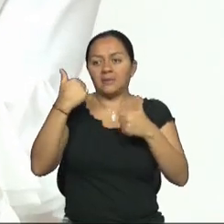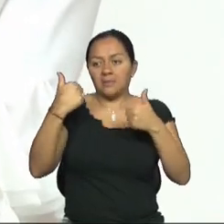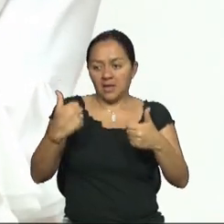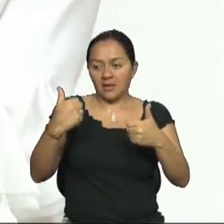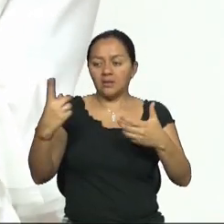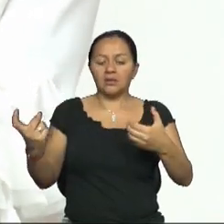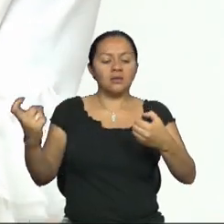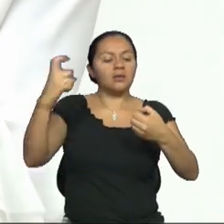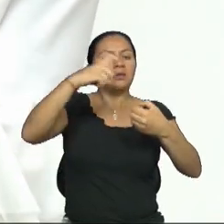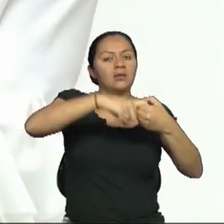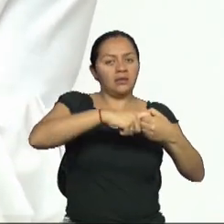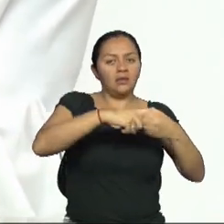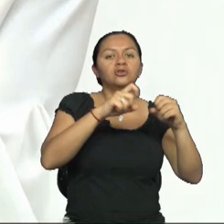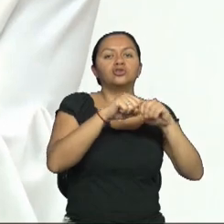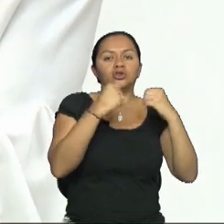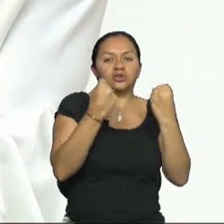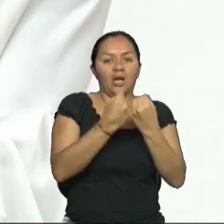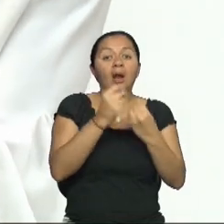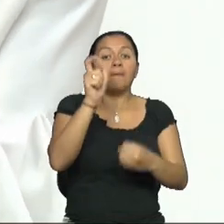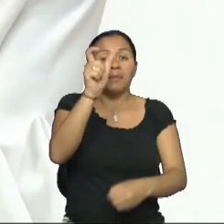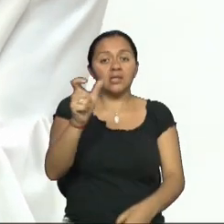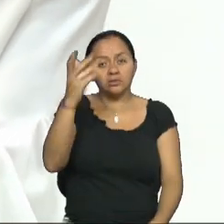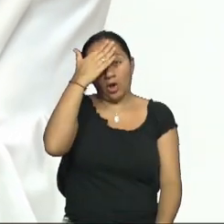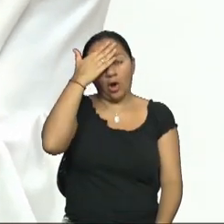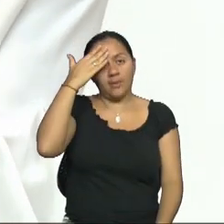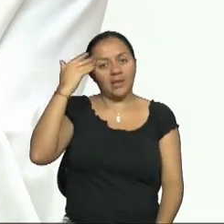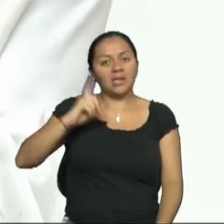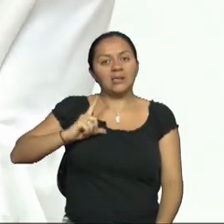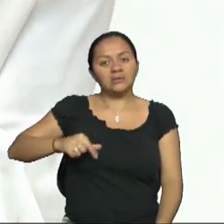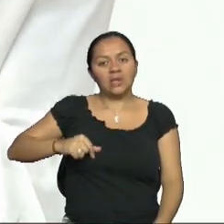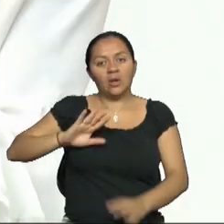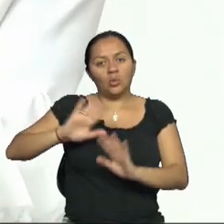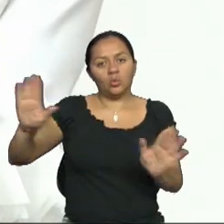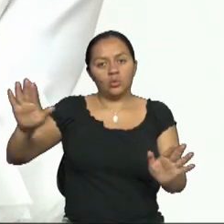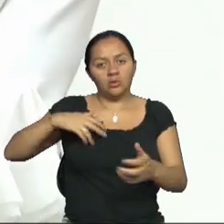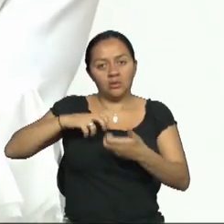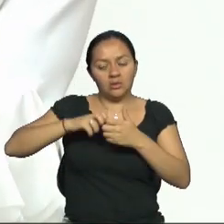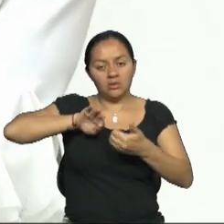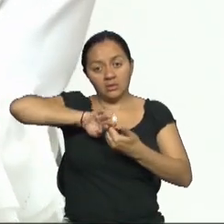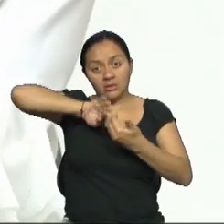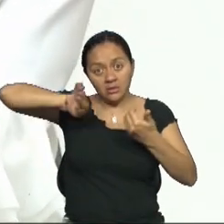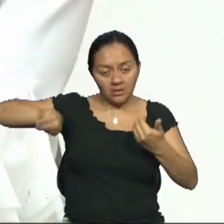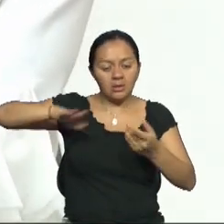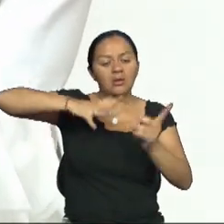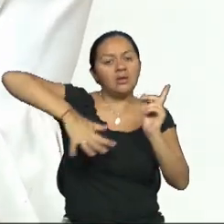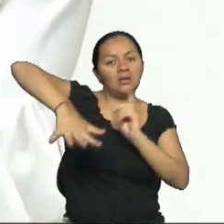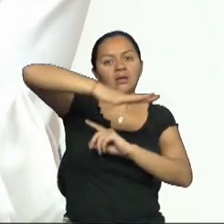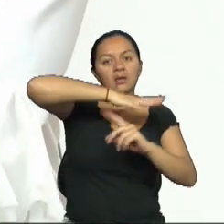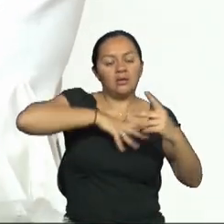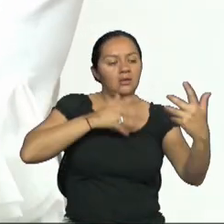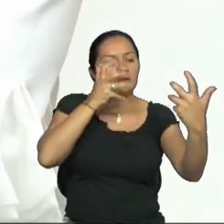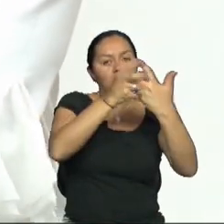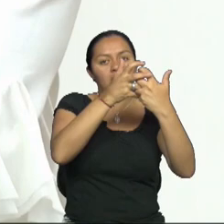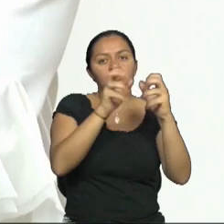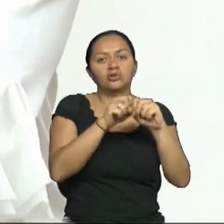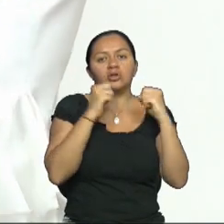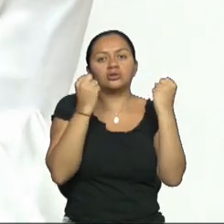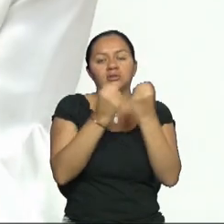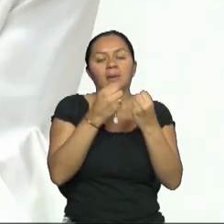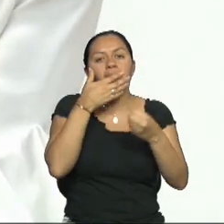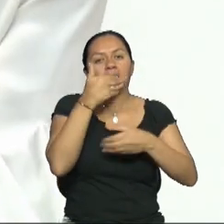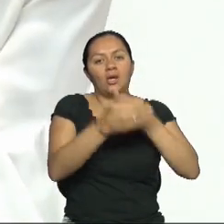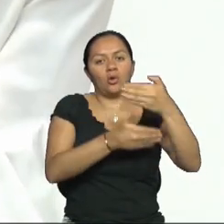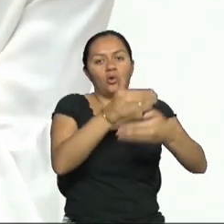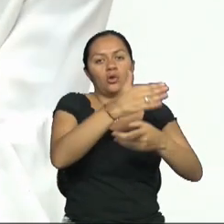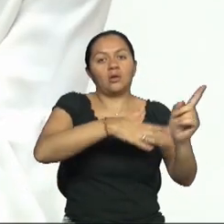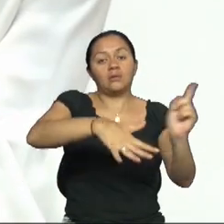un segundo plano, donde ya las estructuras ambientales es lo que, y el ambiente